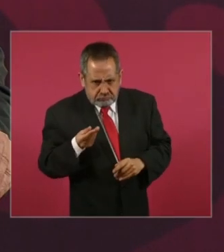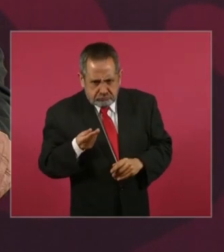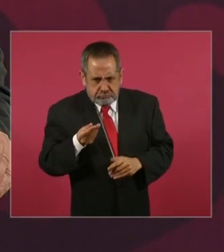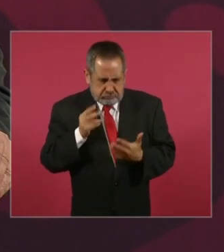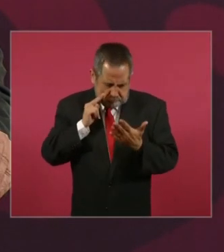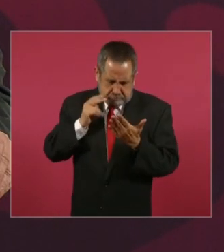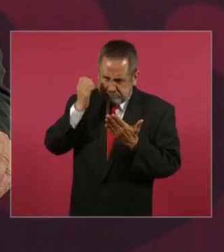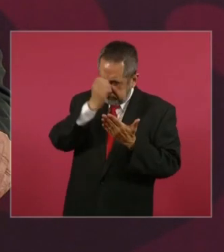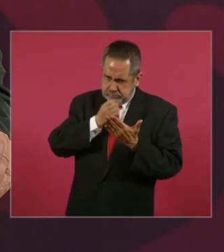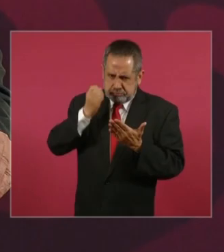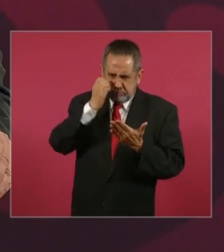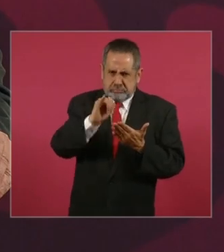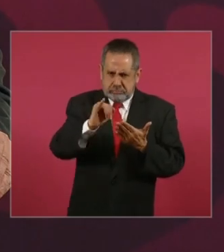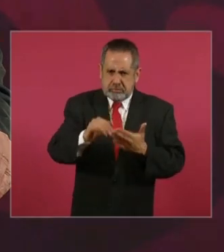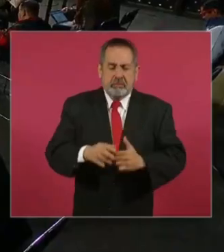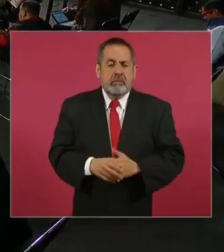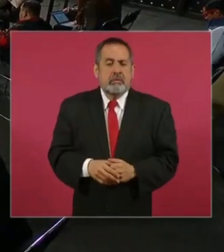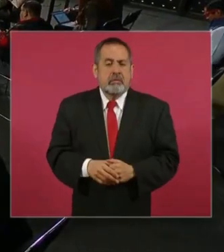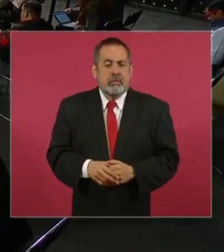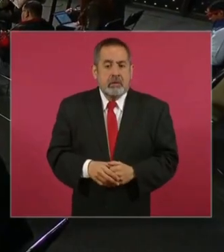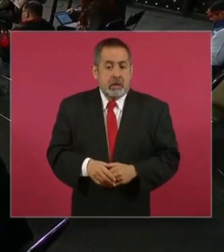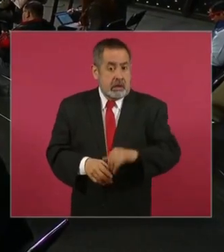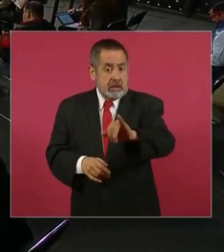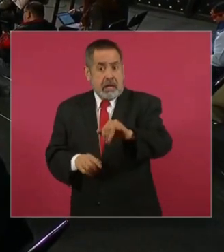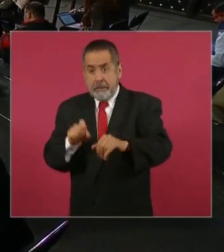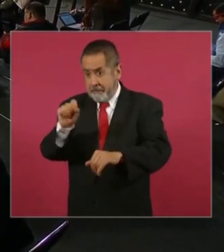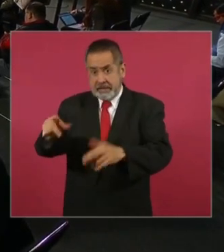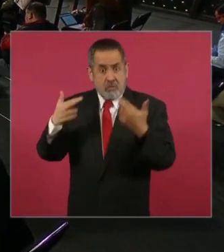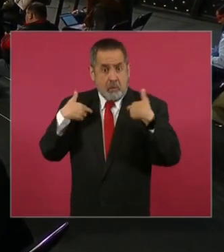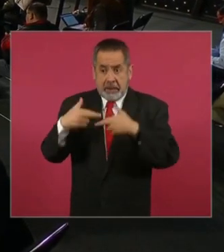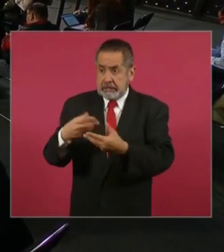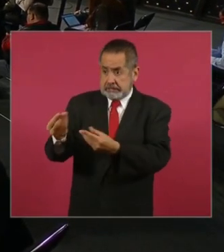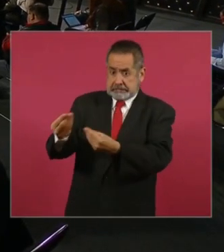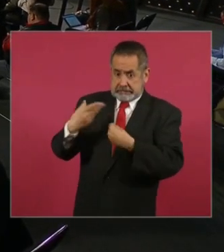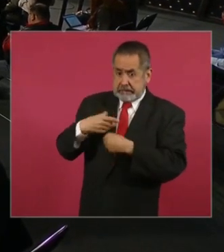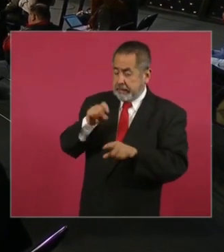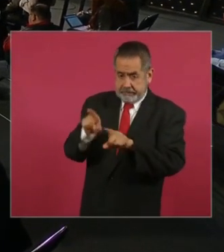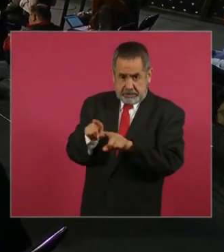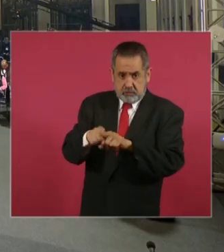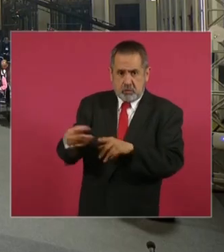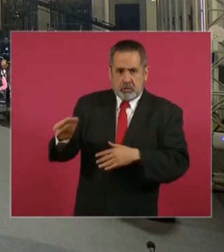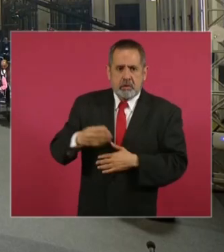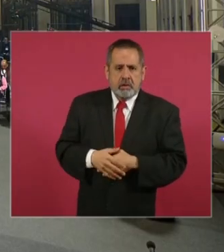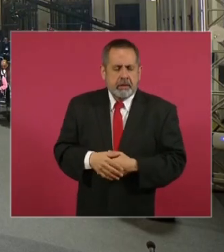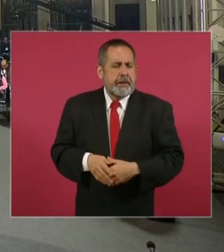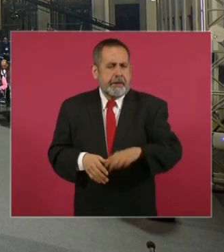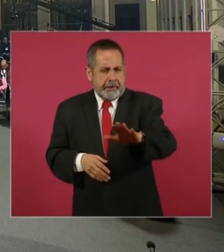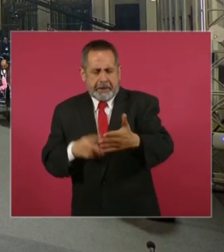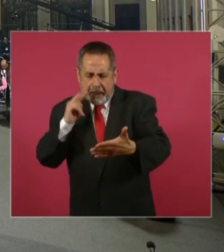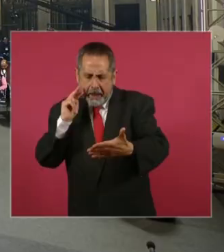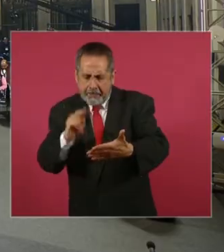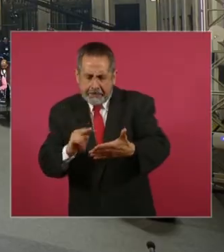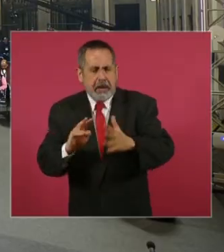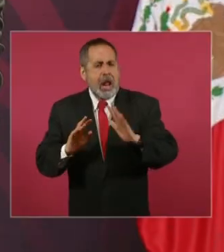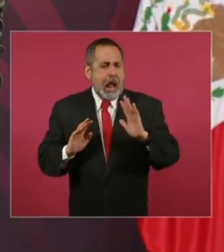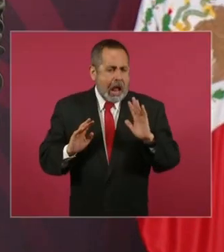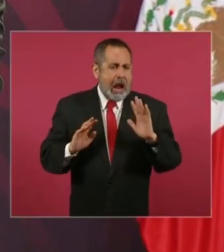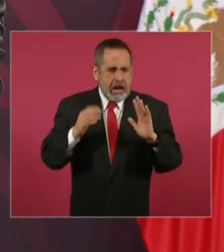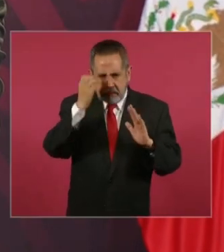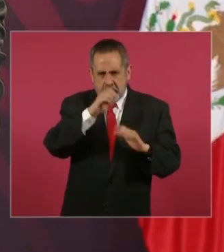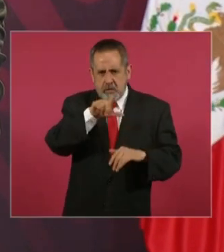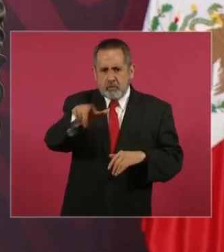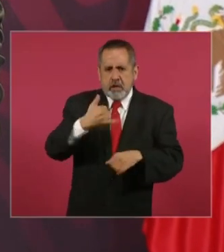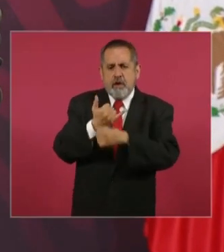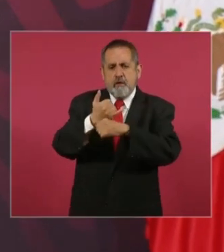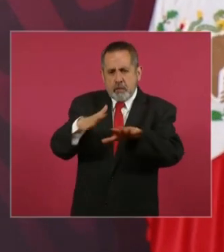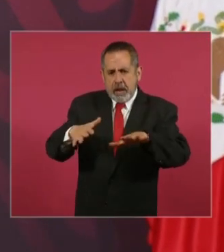revisar. Sí, los mismos maestros nos hicieron llegar esta información. Lo analizamos y te